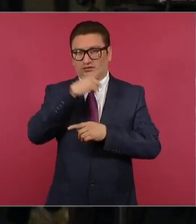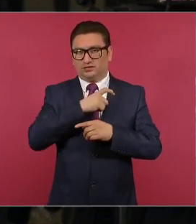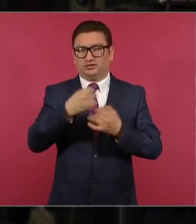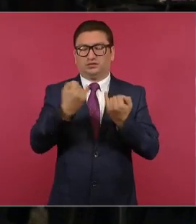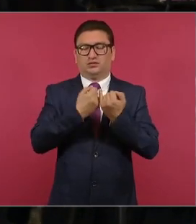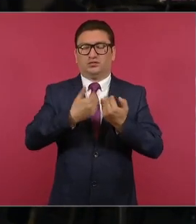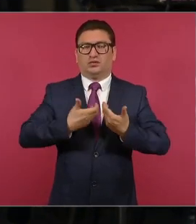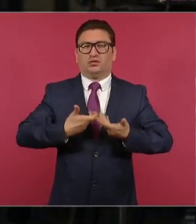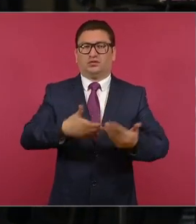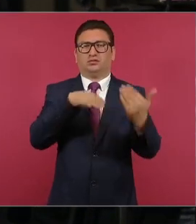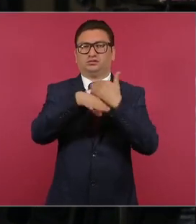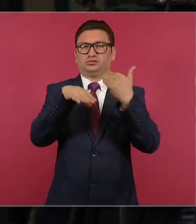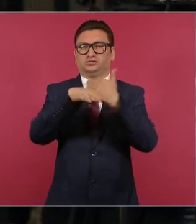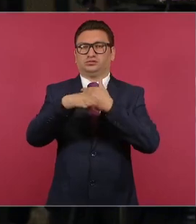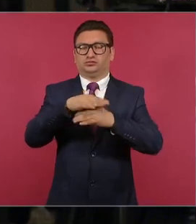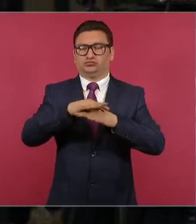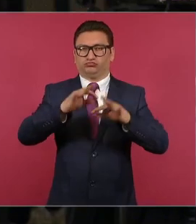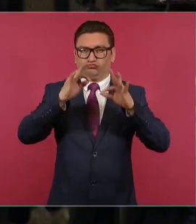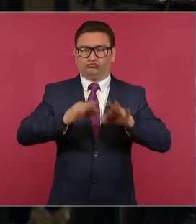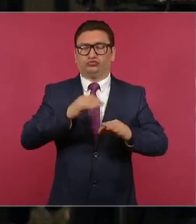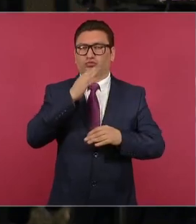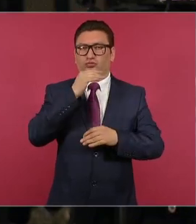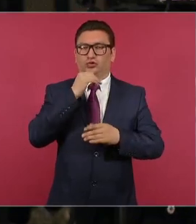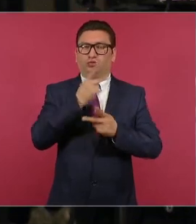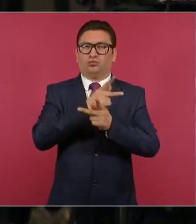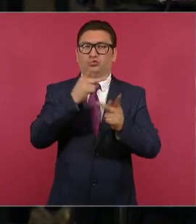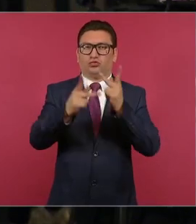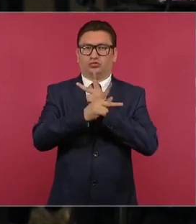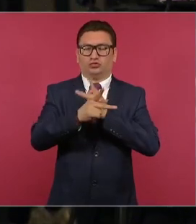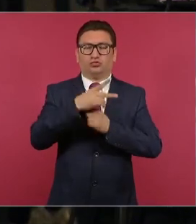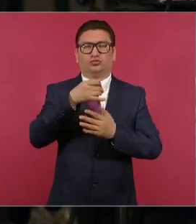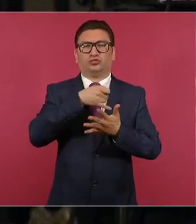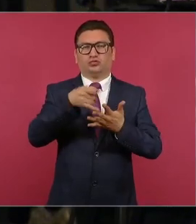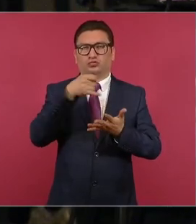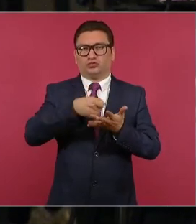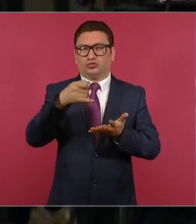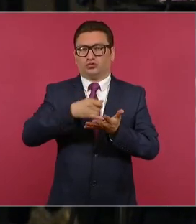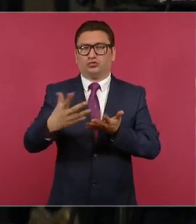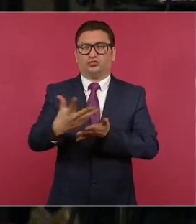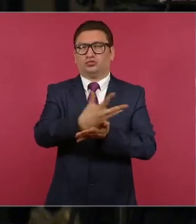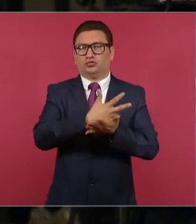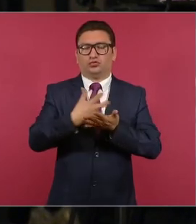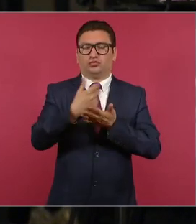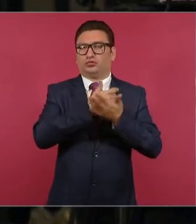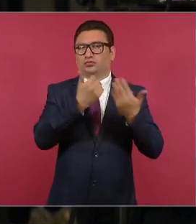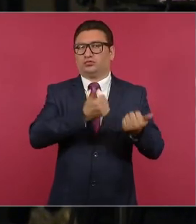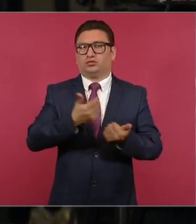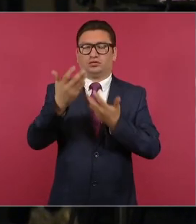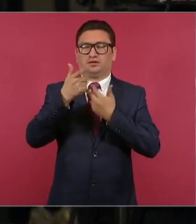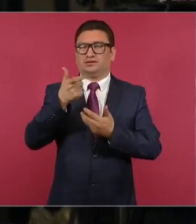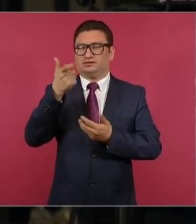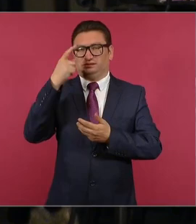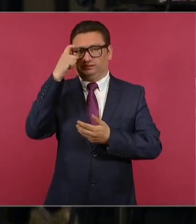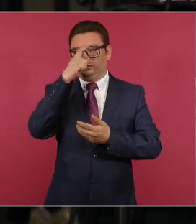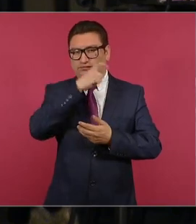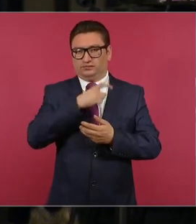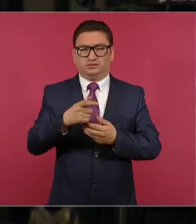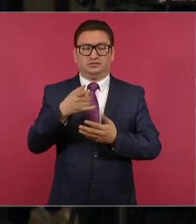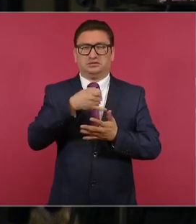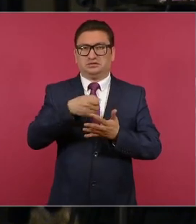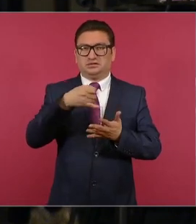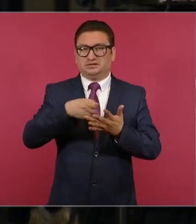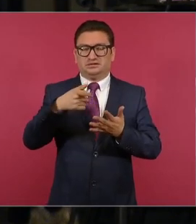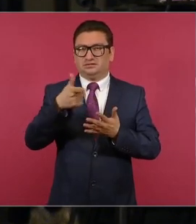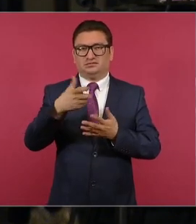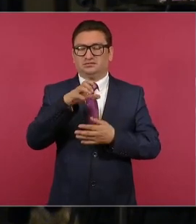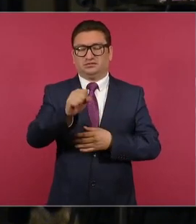caminos pavimentados no pueden sacar sus productos de la tierra rica y fértil donde nunca hay dinero y cuando hay no alcanza para